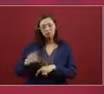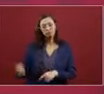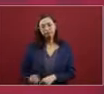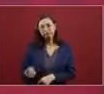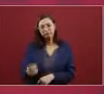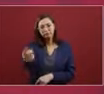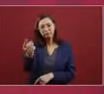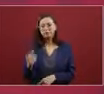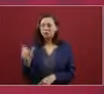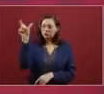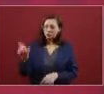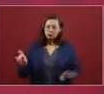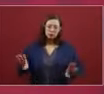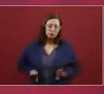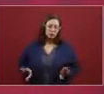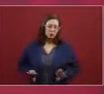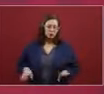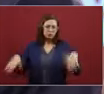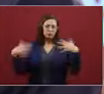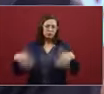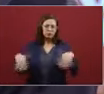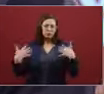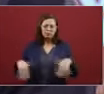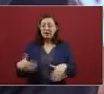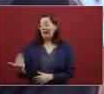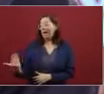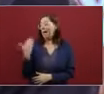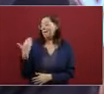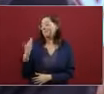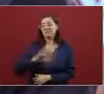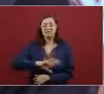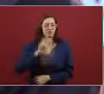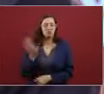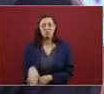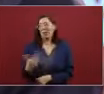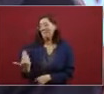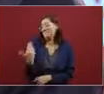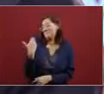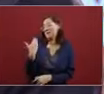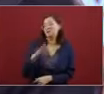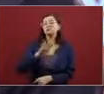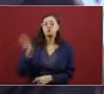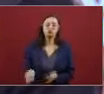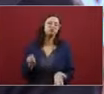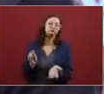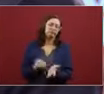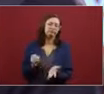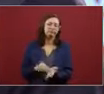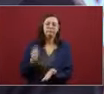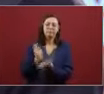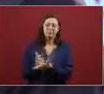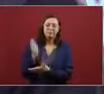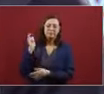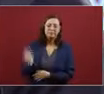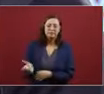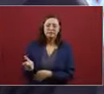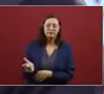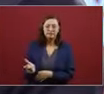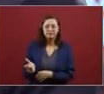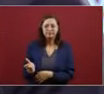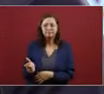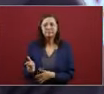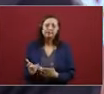por su ejemplo, y acaba de fallecer hace muy poco, por eso está en la nómina, seguramente